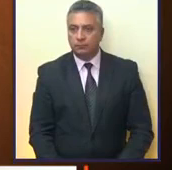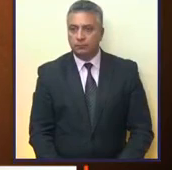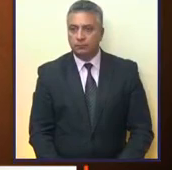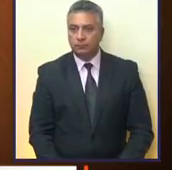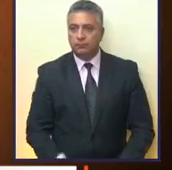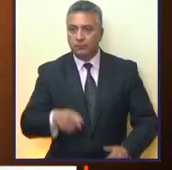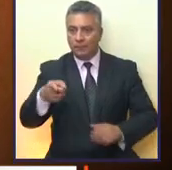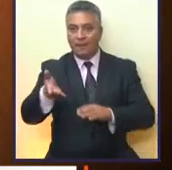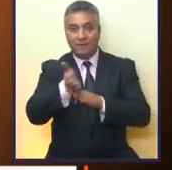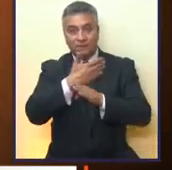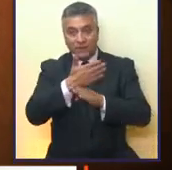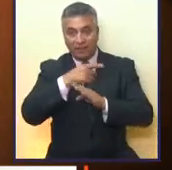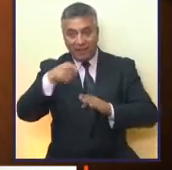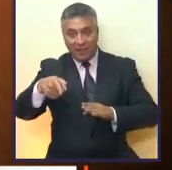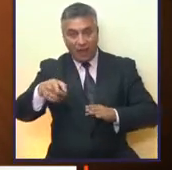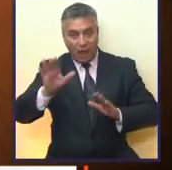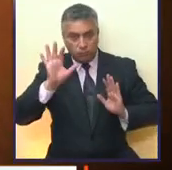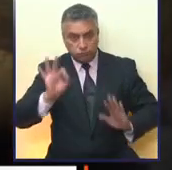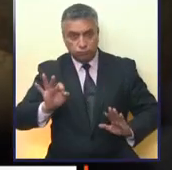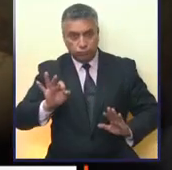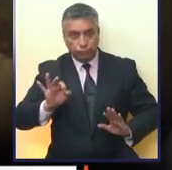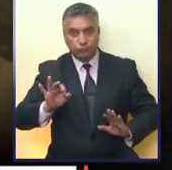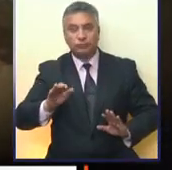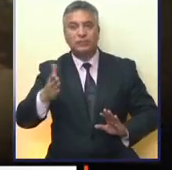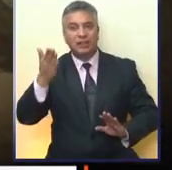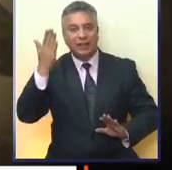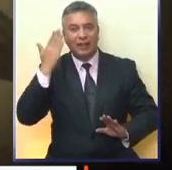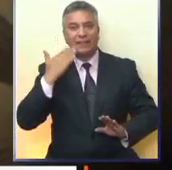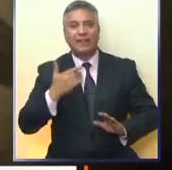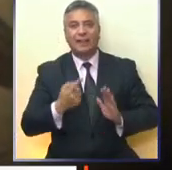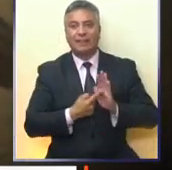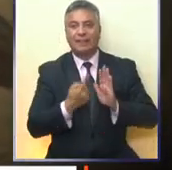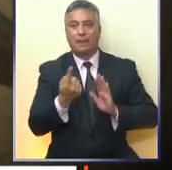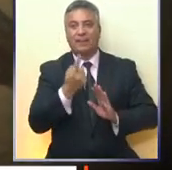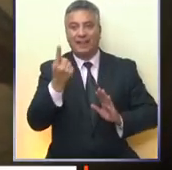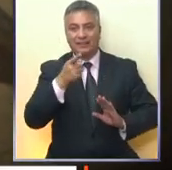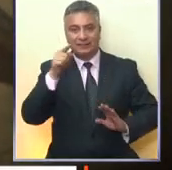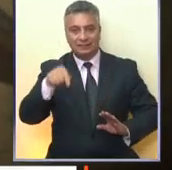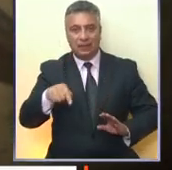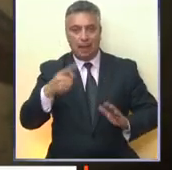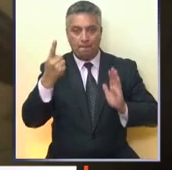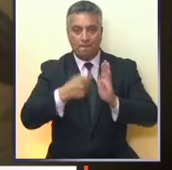Sobre esta bandera se juró la independencia de Chile en 1818.